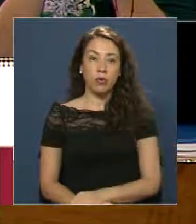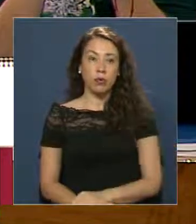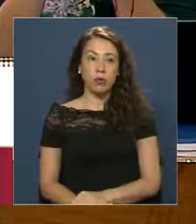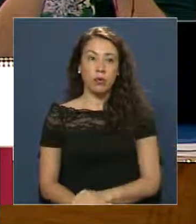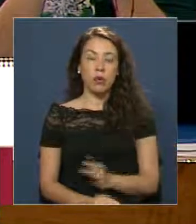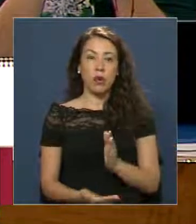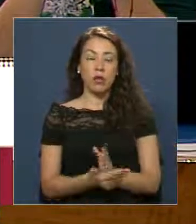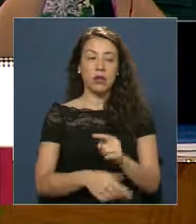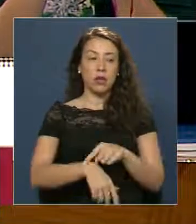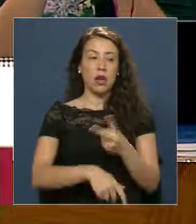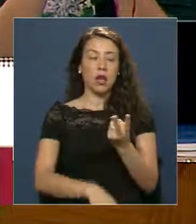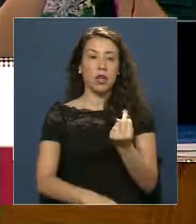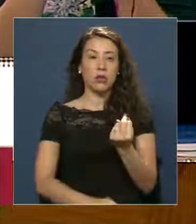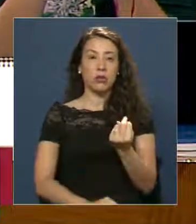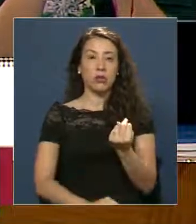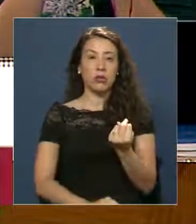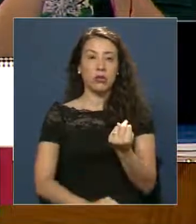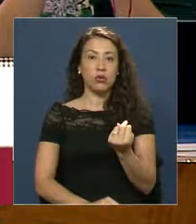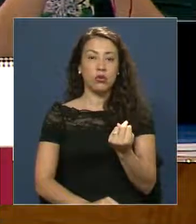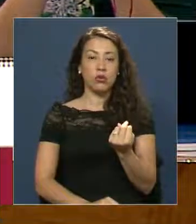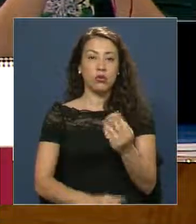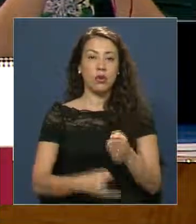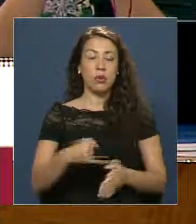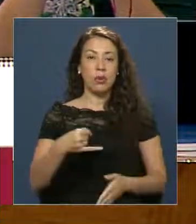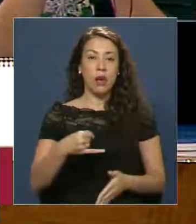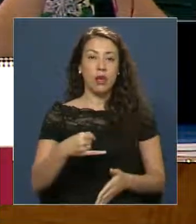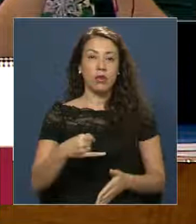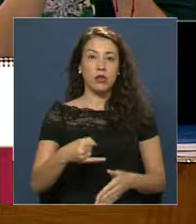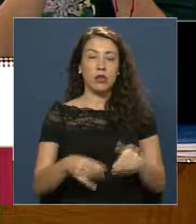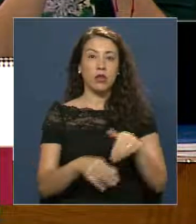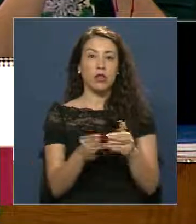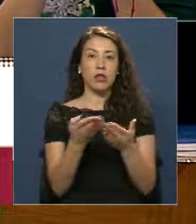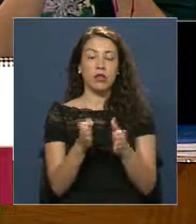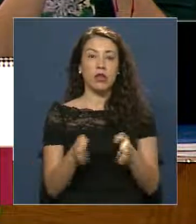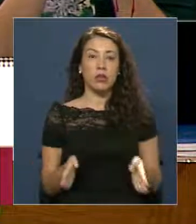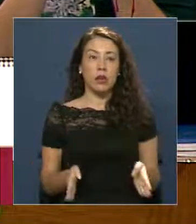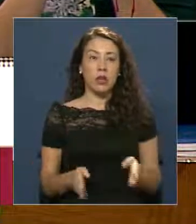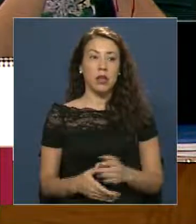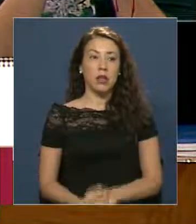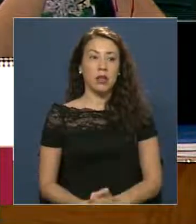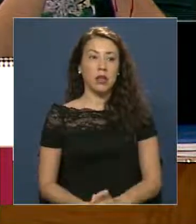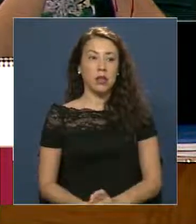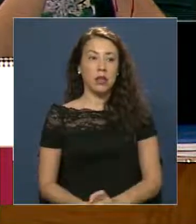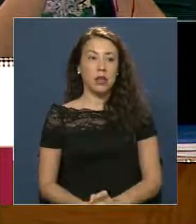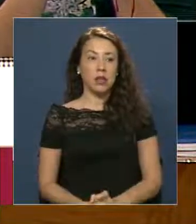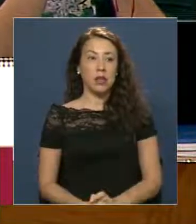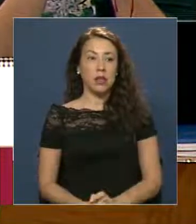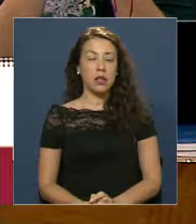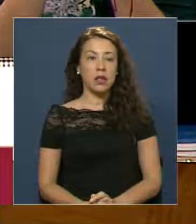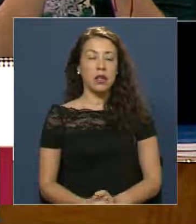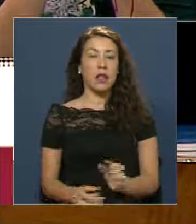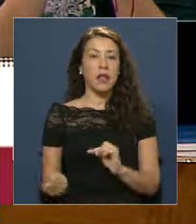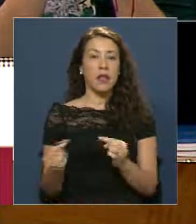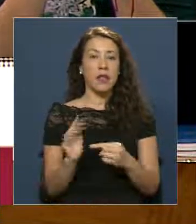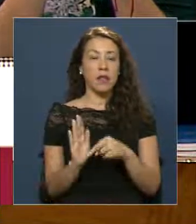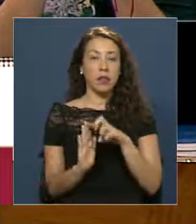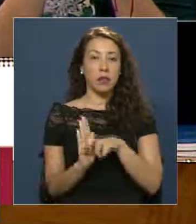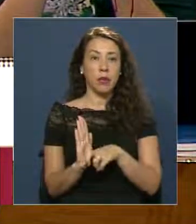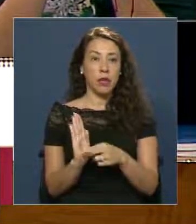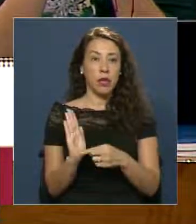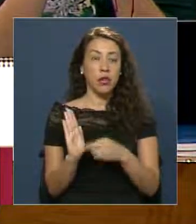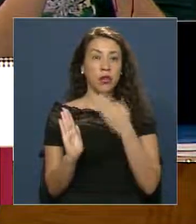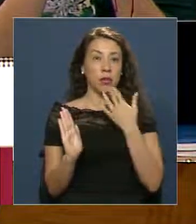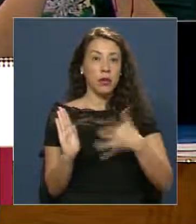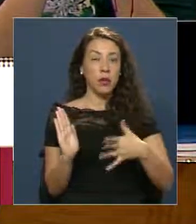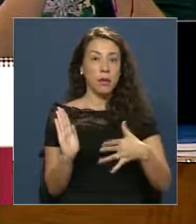Hasta las 12 horas tenemos el plazo para la votación separada, de tal manera entonces que el debate de este proyecto, que también